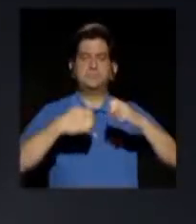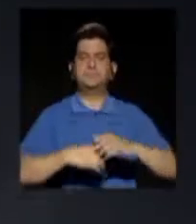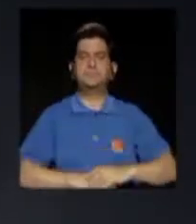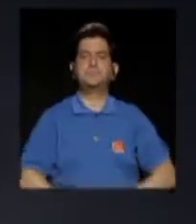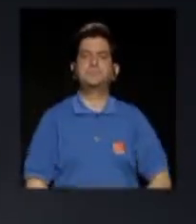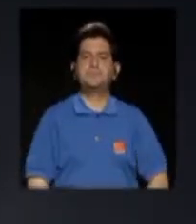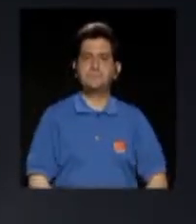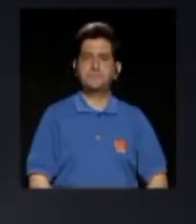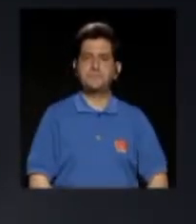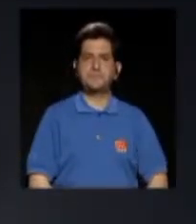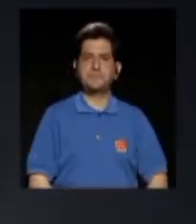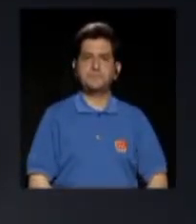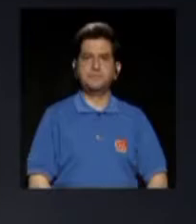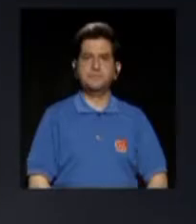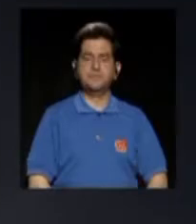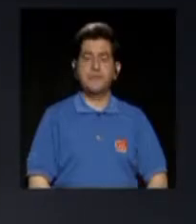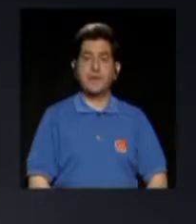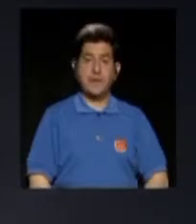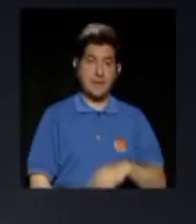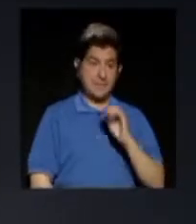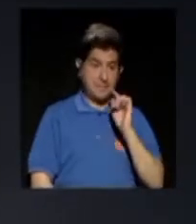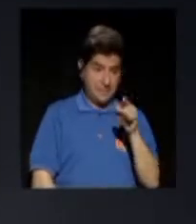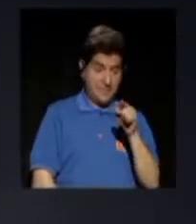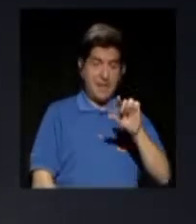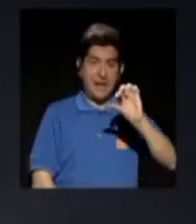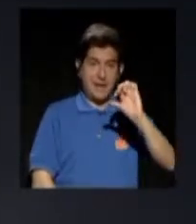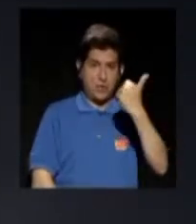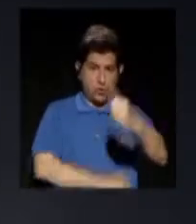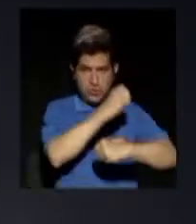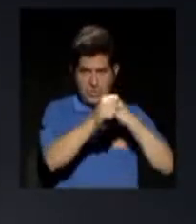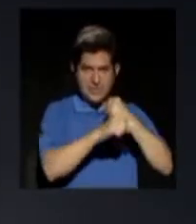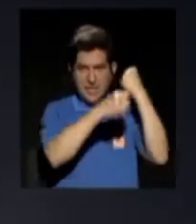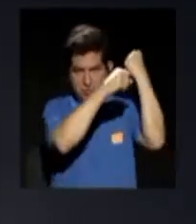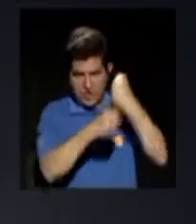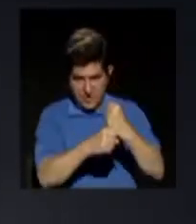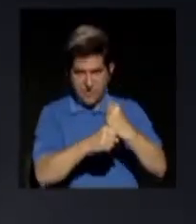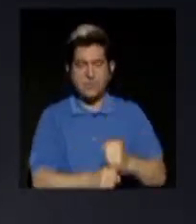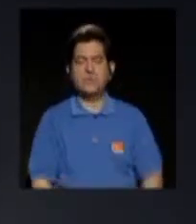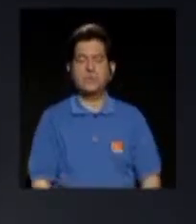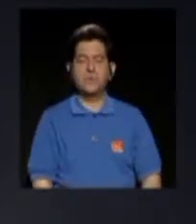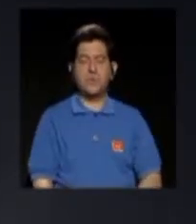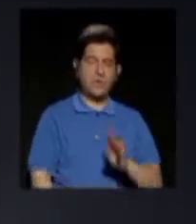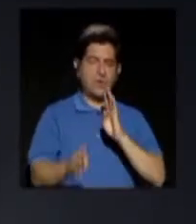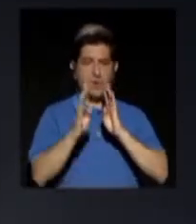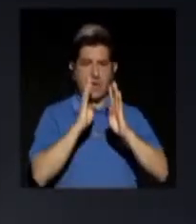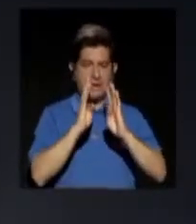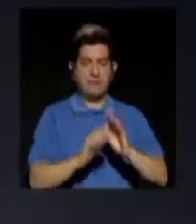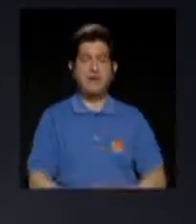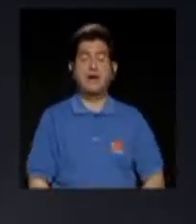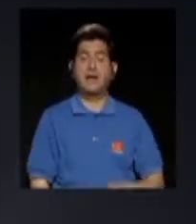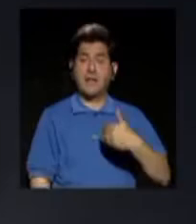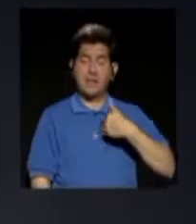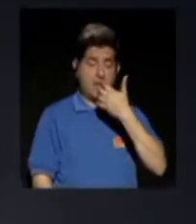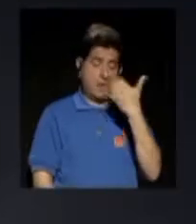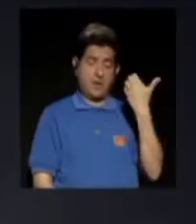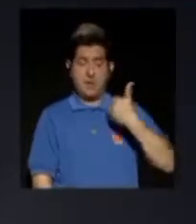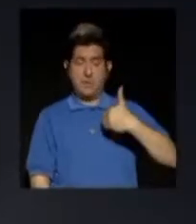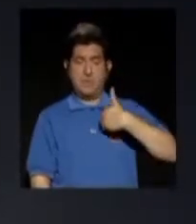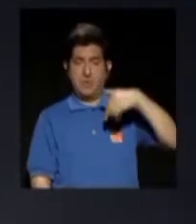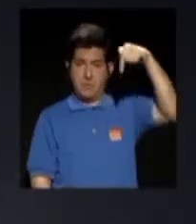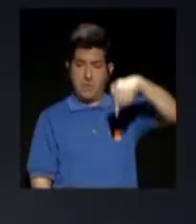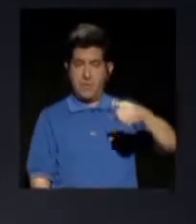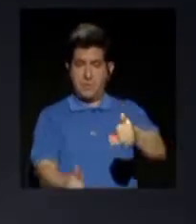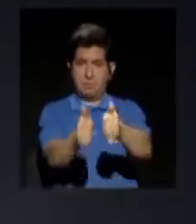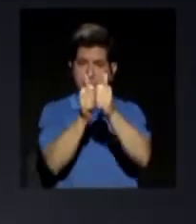para hablar de la década fundacional, tengo el privilegio de contar aquí